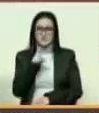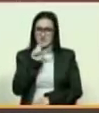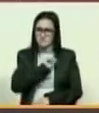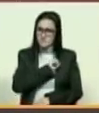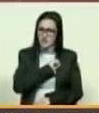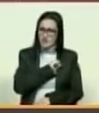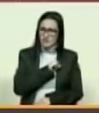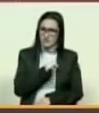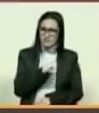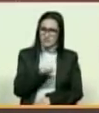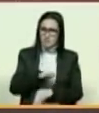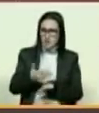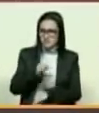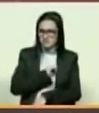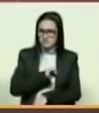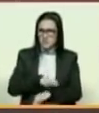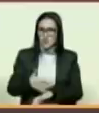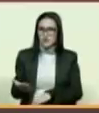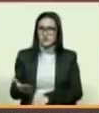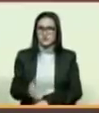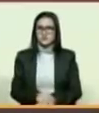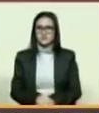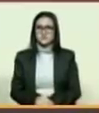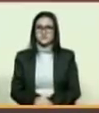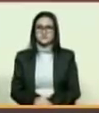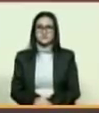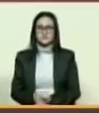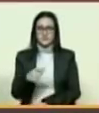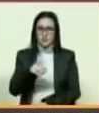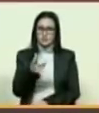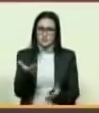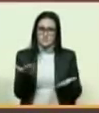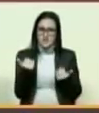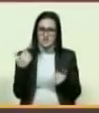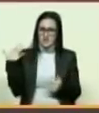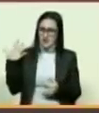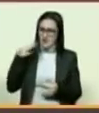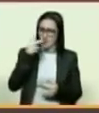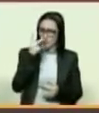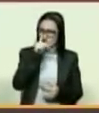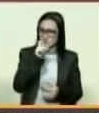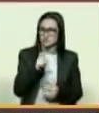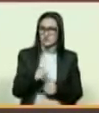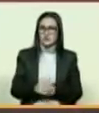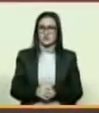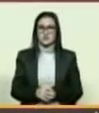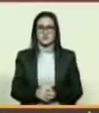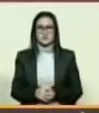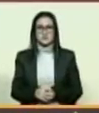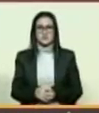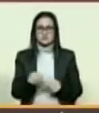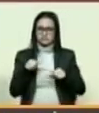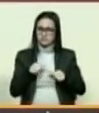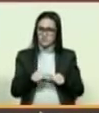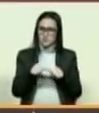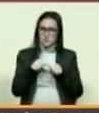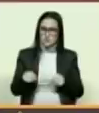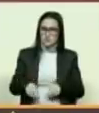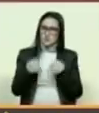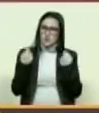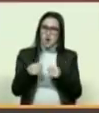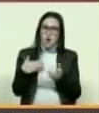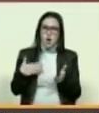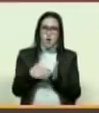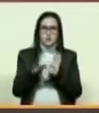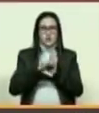qué están arrugando ahorita? Si es su petición de 2 años de permanente acción violenta contra